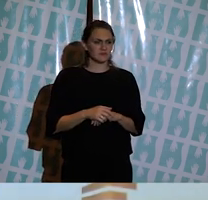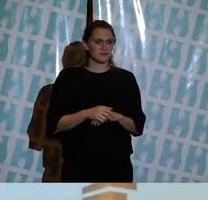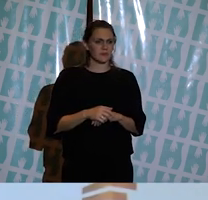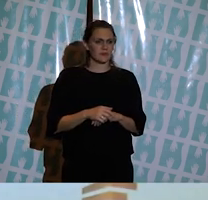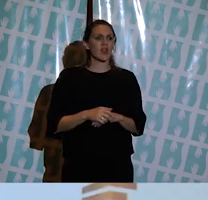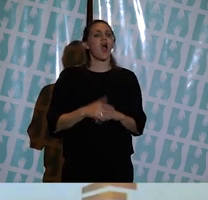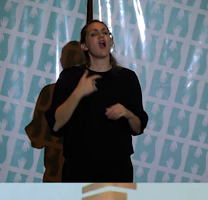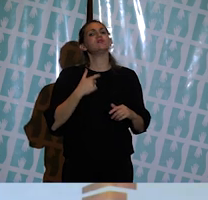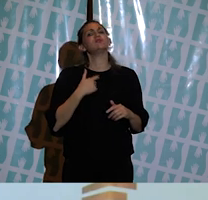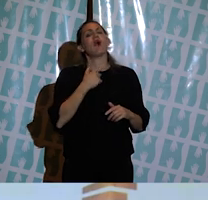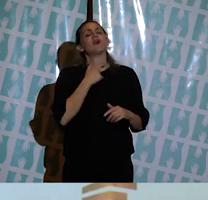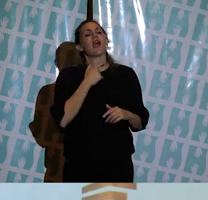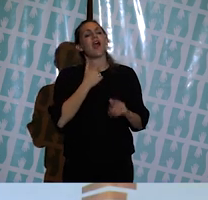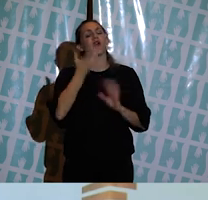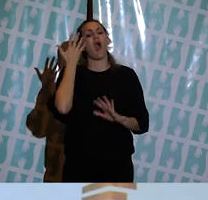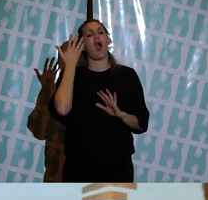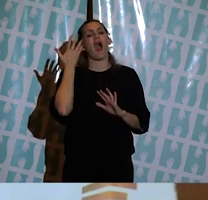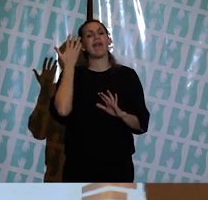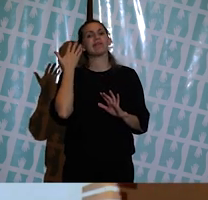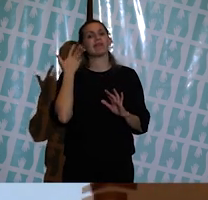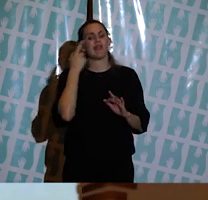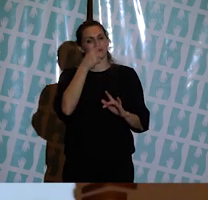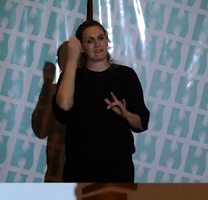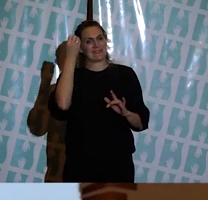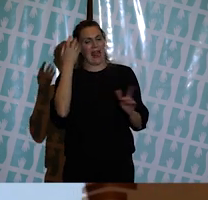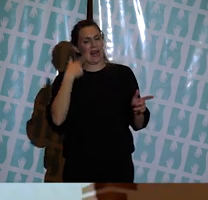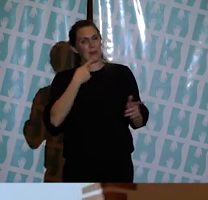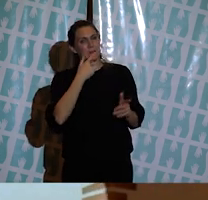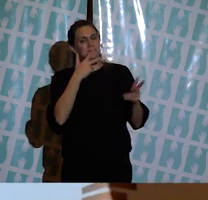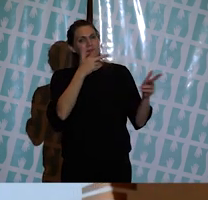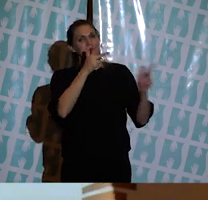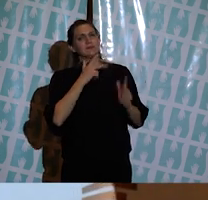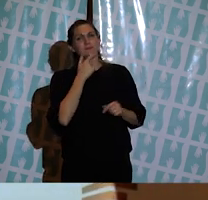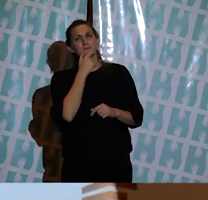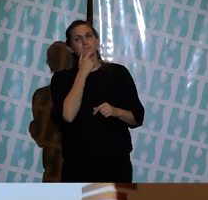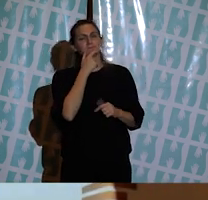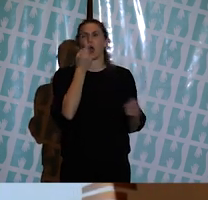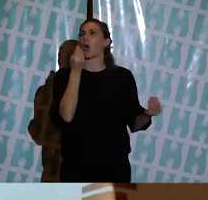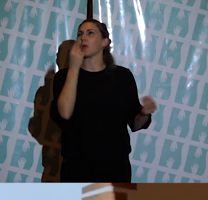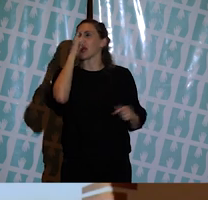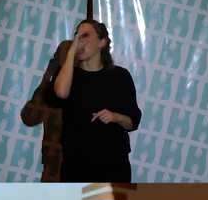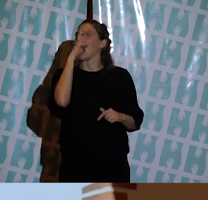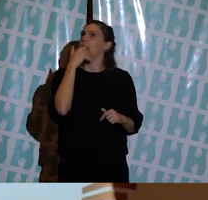Me remito a algo que habías dicho al comienzo, cuando, ¿cómo era?